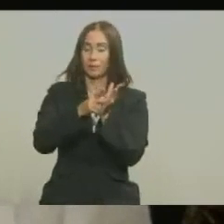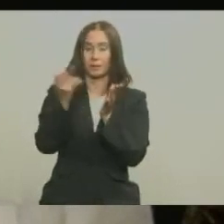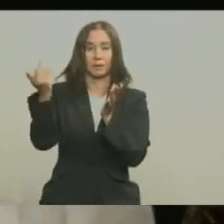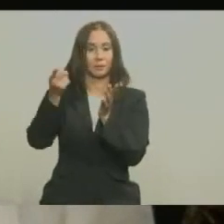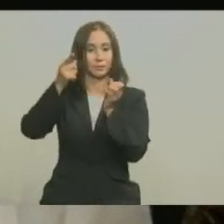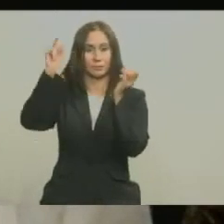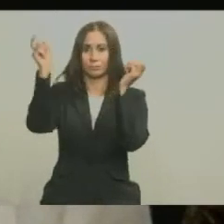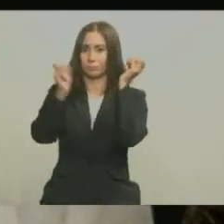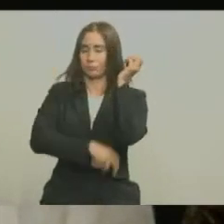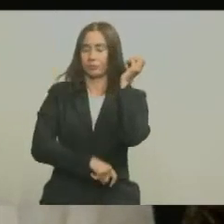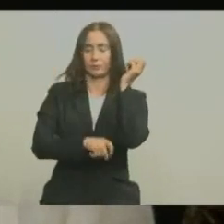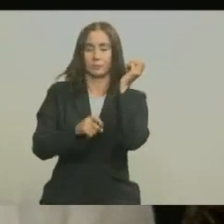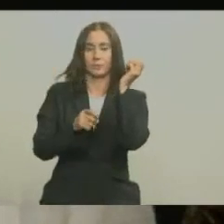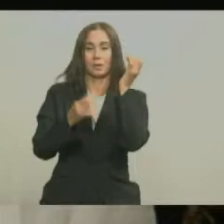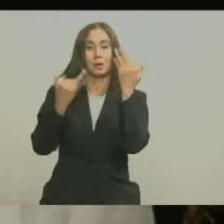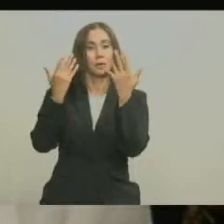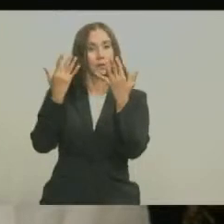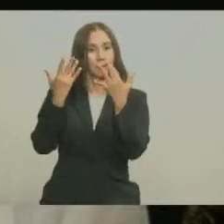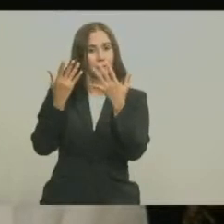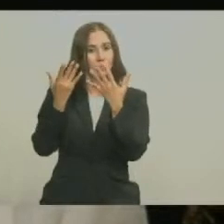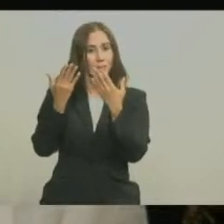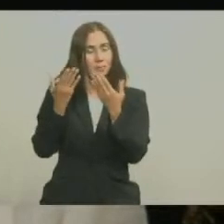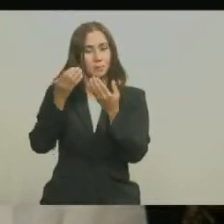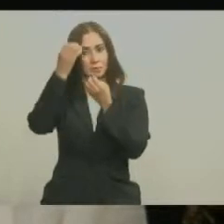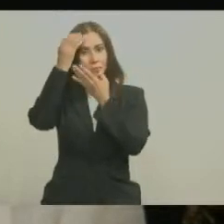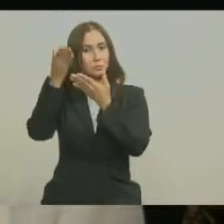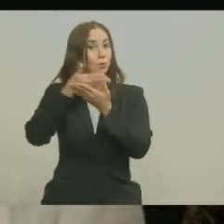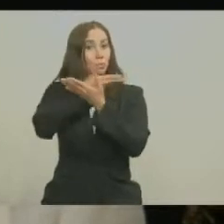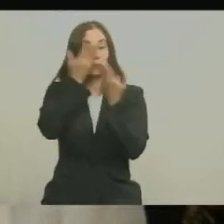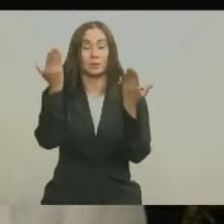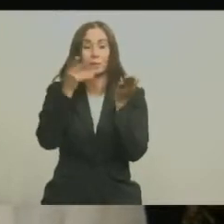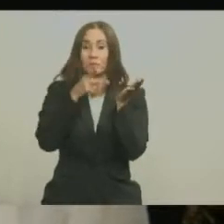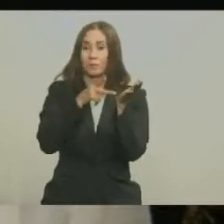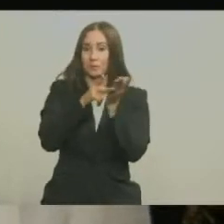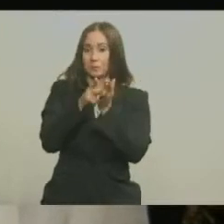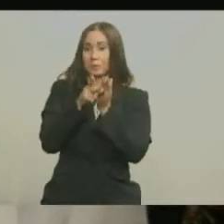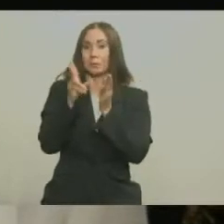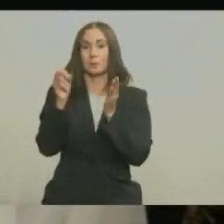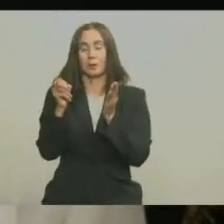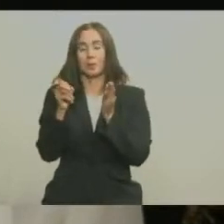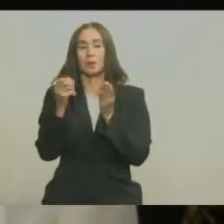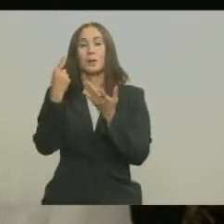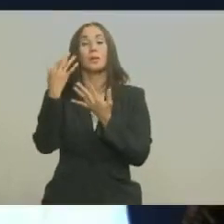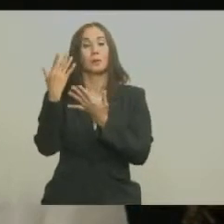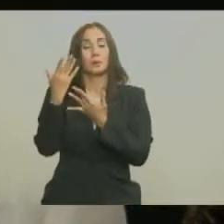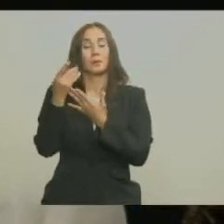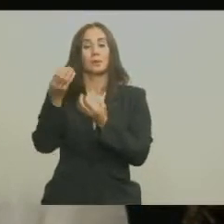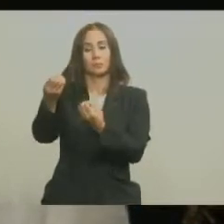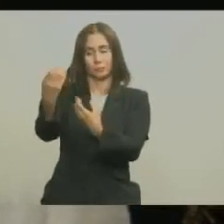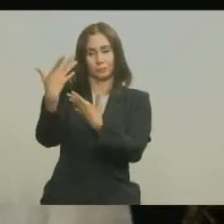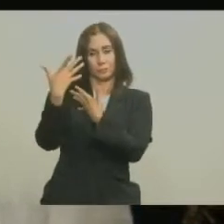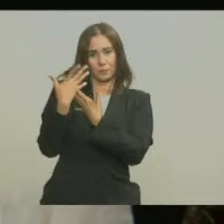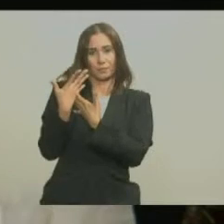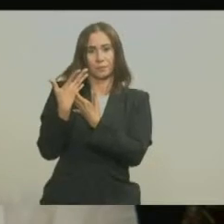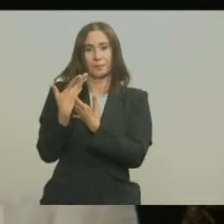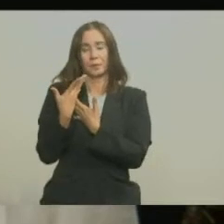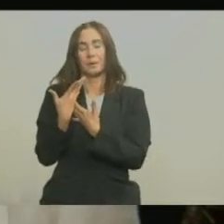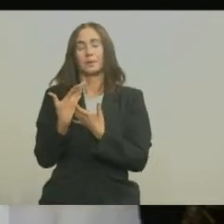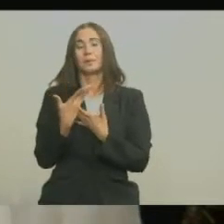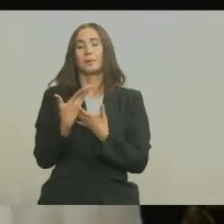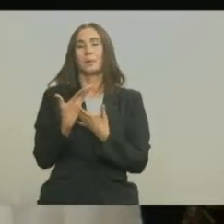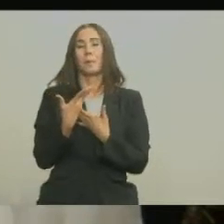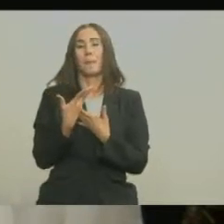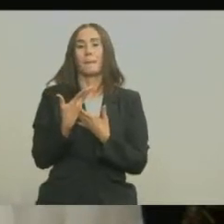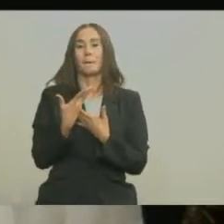Todavía no sabemos, no tenemos una información concreta al respecto, pero tan pronto tengamos datos,